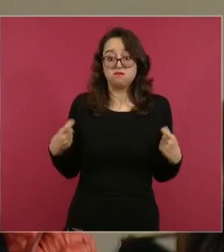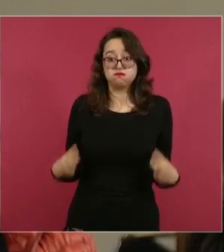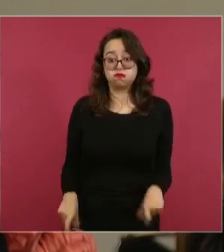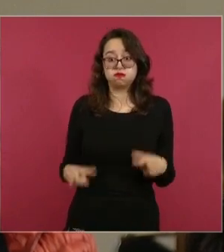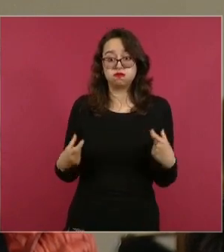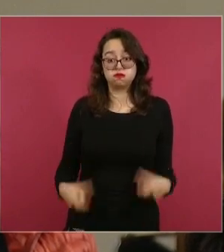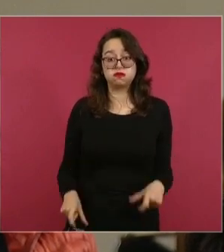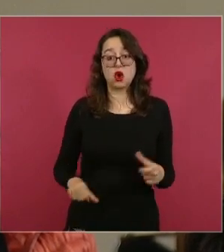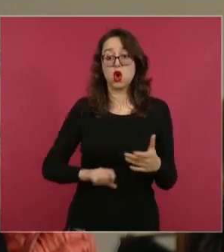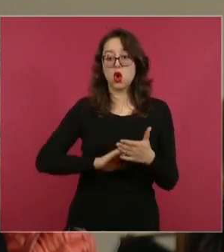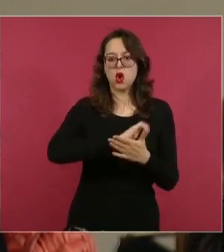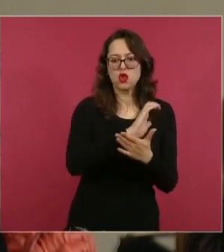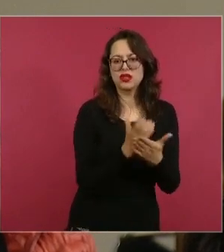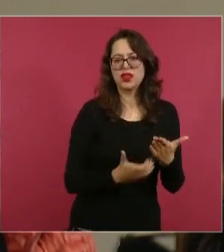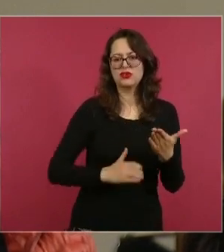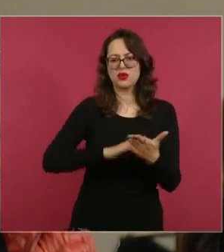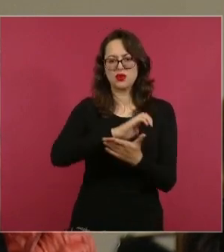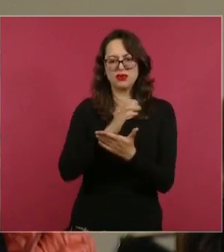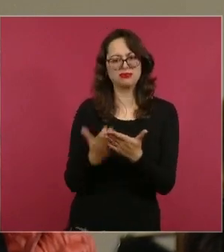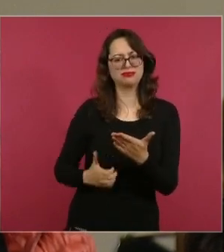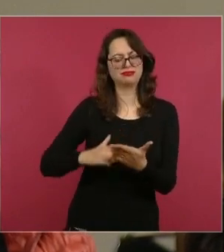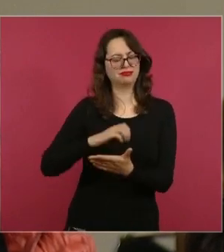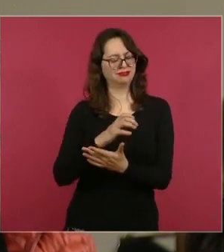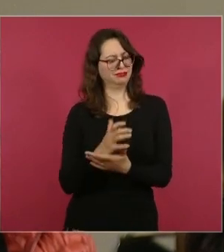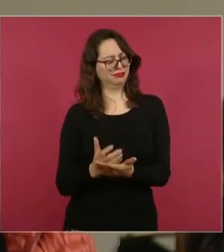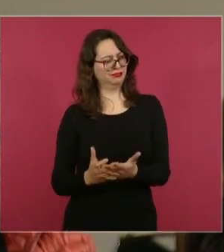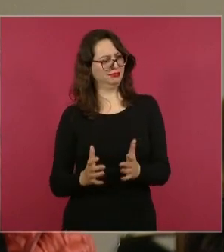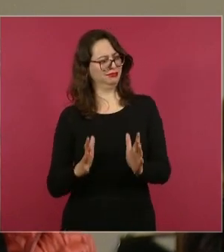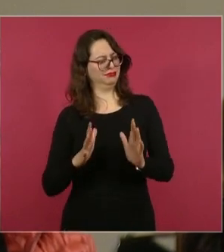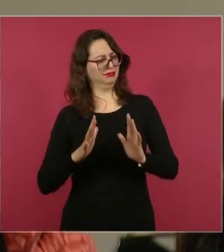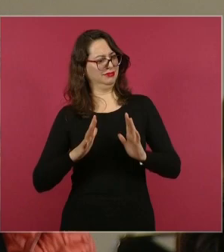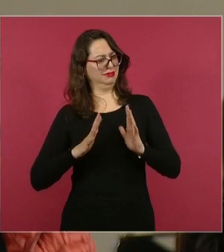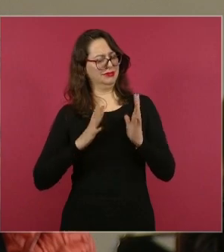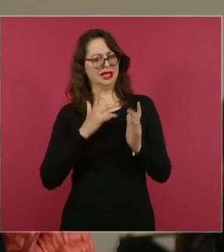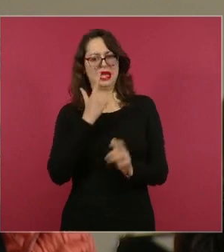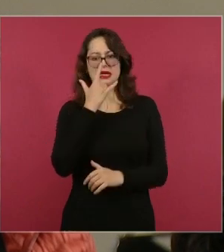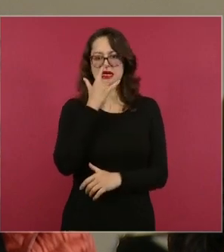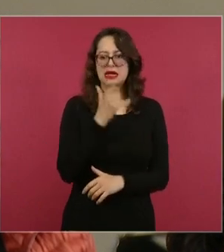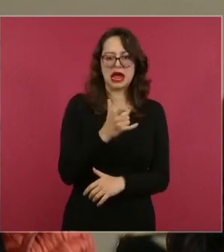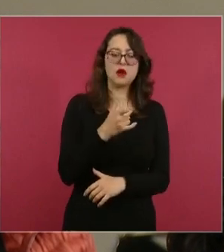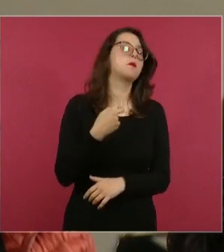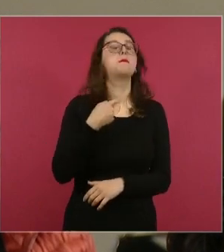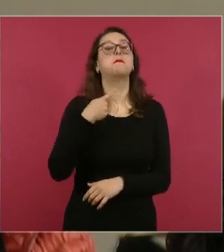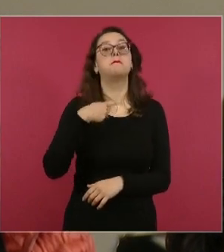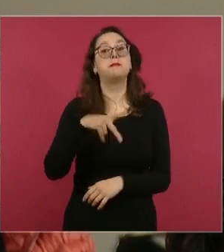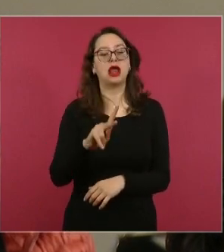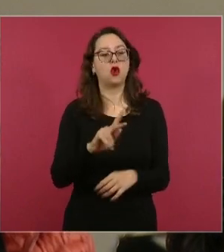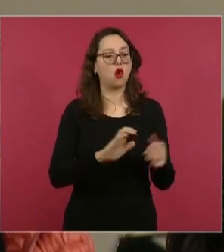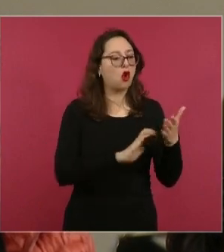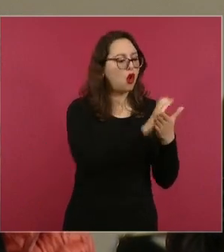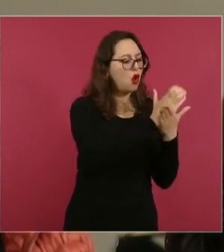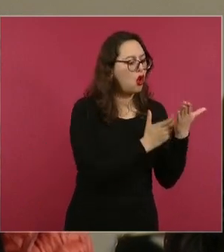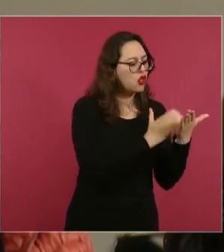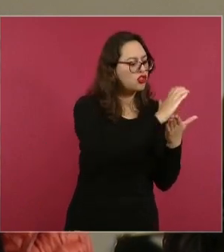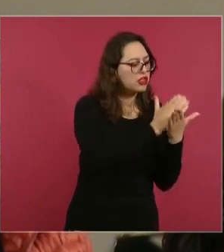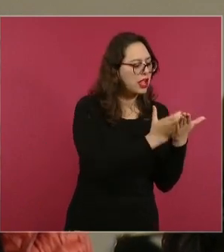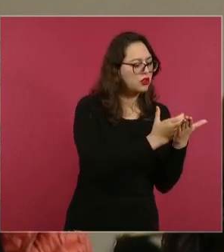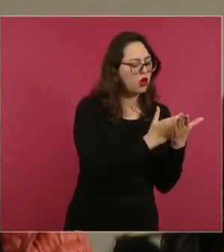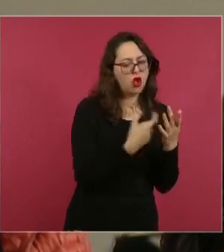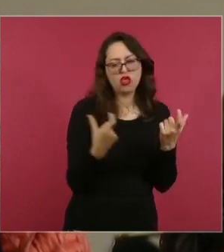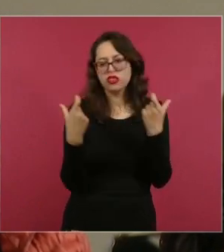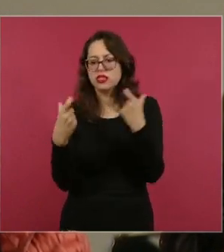adjudicaciones no se explican en su totalidad los bienes eh que se ha reportado la familia López